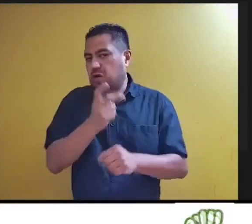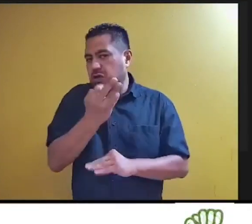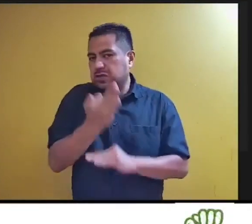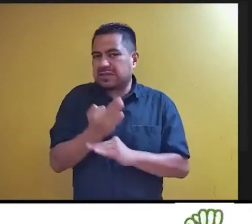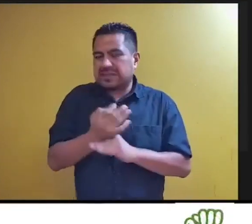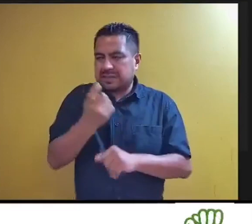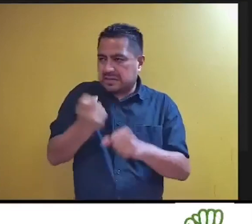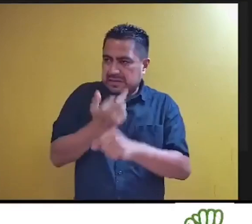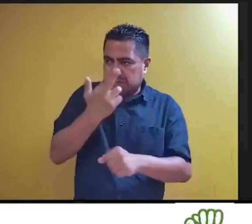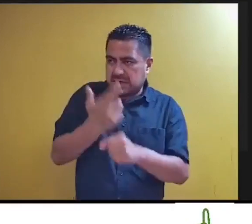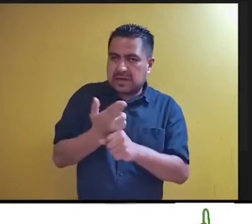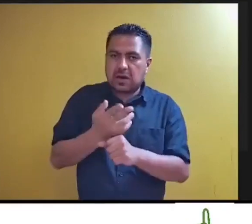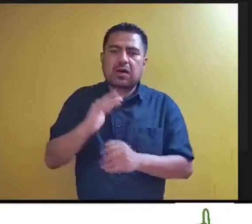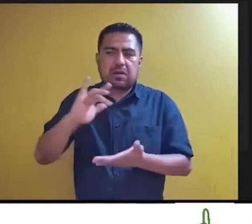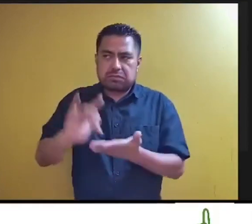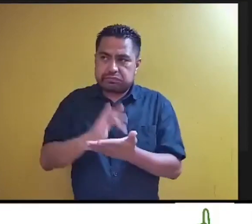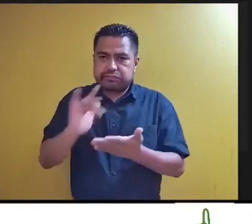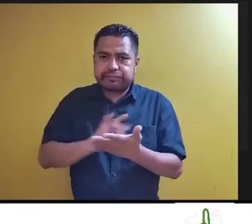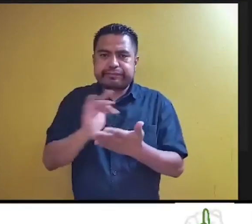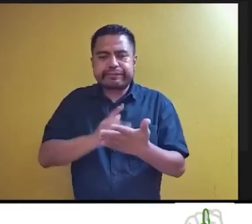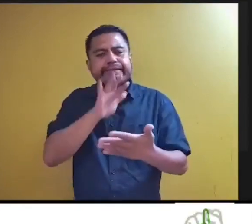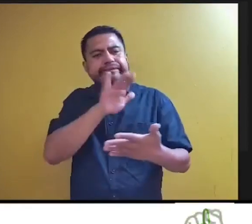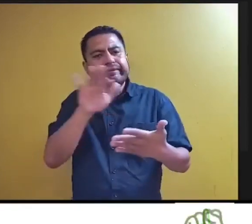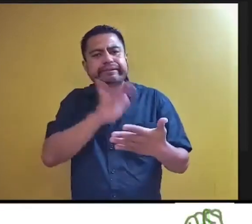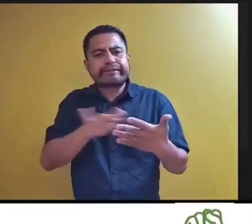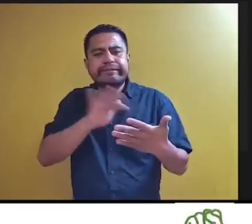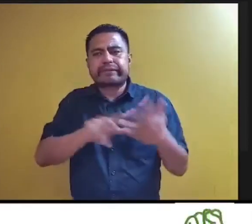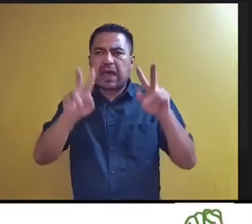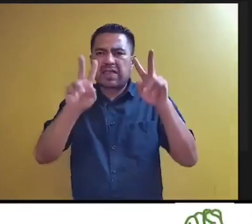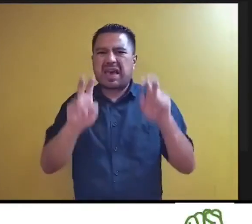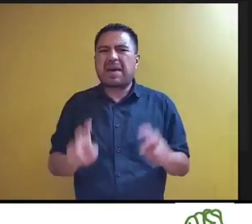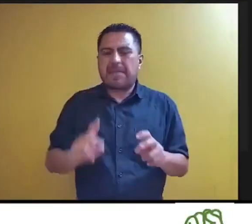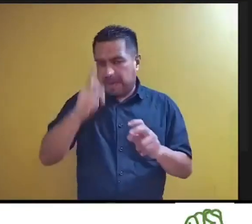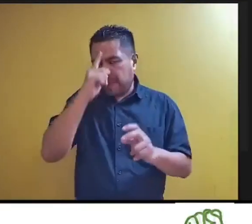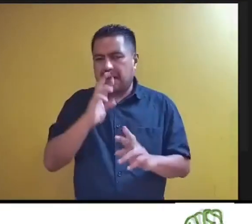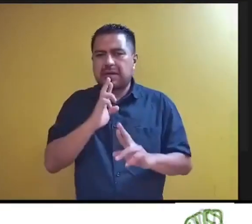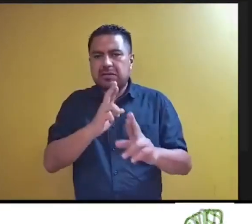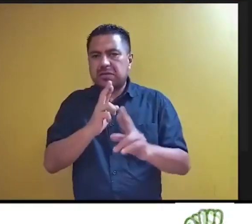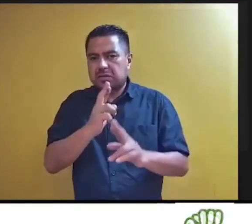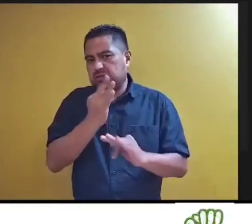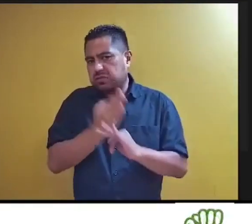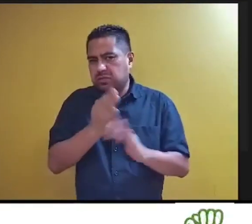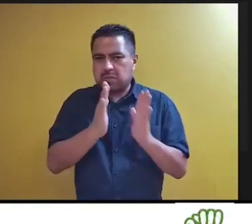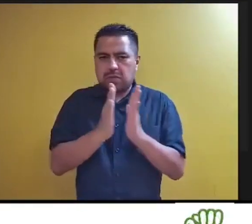solicito, secretario, nos apoye con la cuenta y los puntos de acuerdo del mismo, por favor.